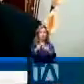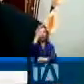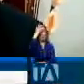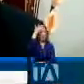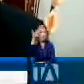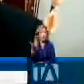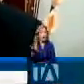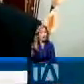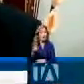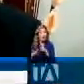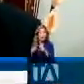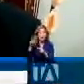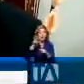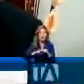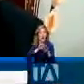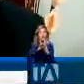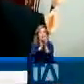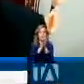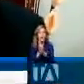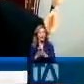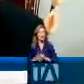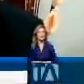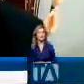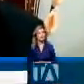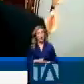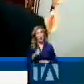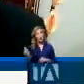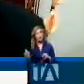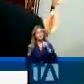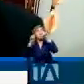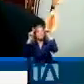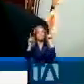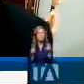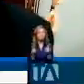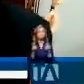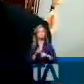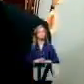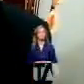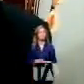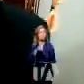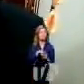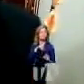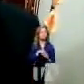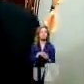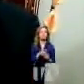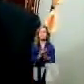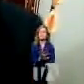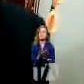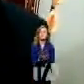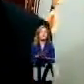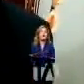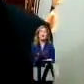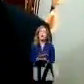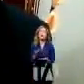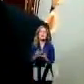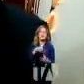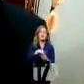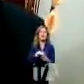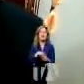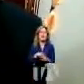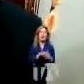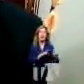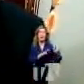iban sin pasajeros. La otra pregunta que hay que hacerles de cajón es qué llevaban, con quién se